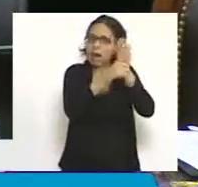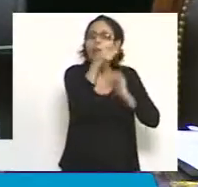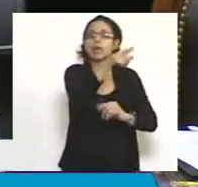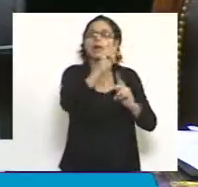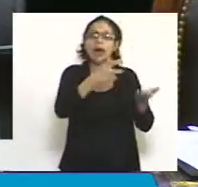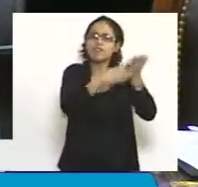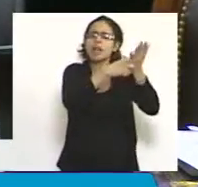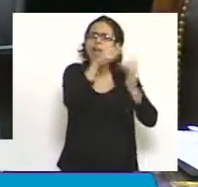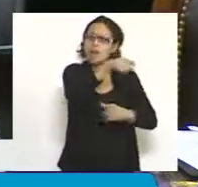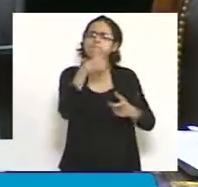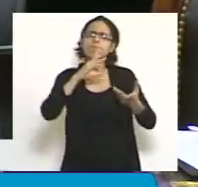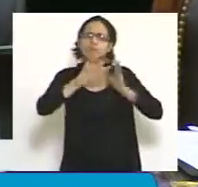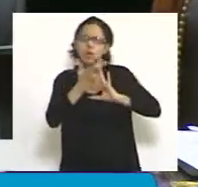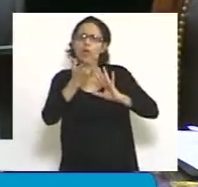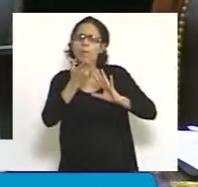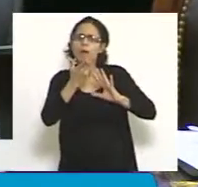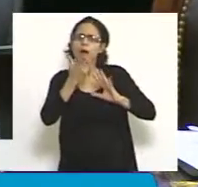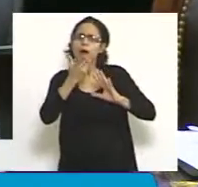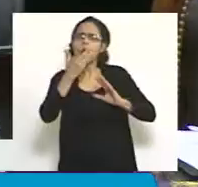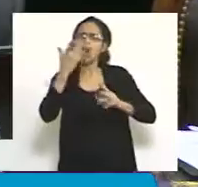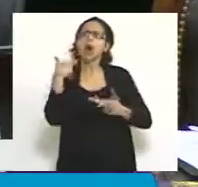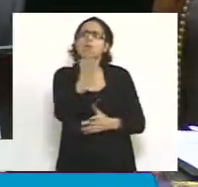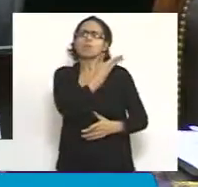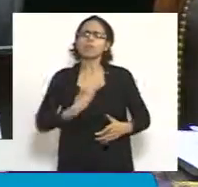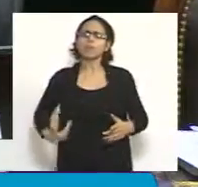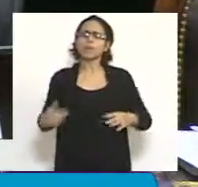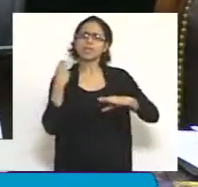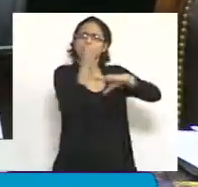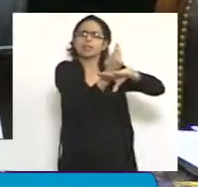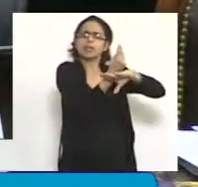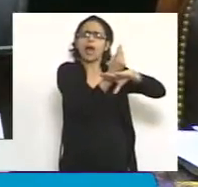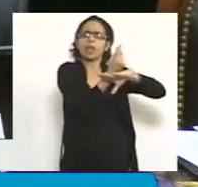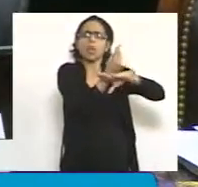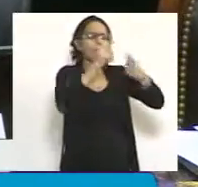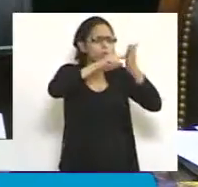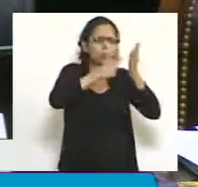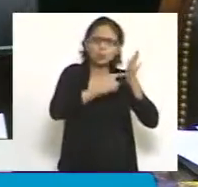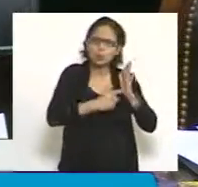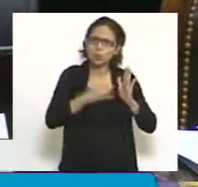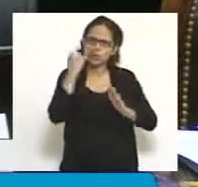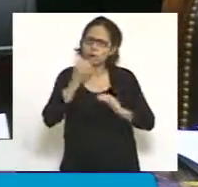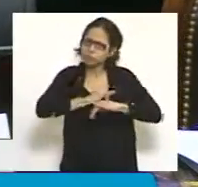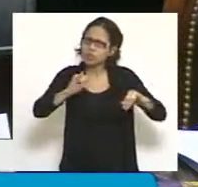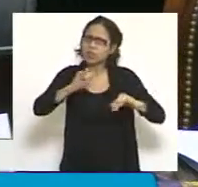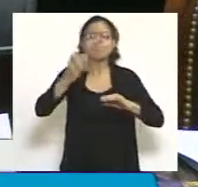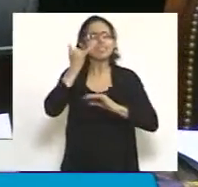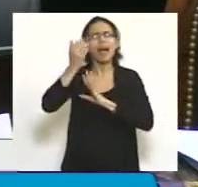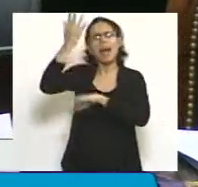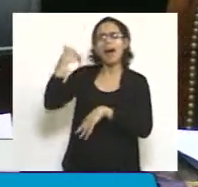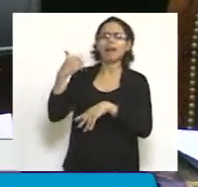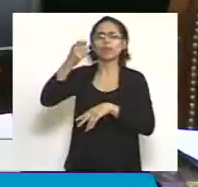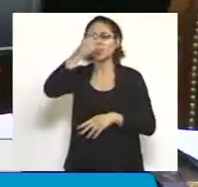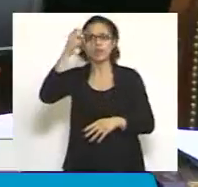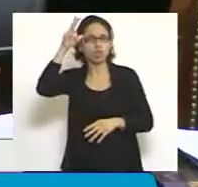facultades discrecionales de la Procuradora General de la Nación, cuando ya lo hemos visto esto en la sesión del 28